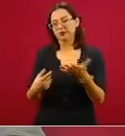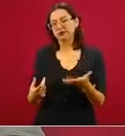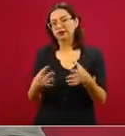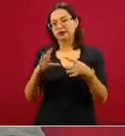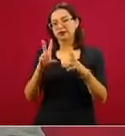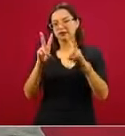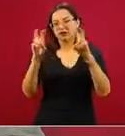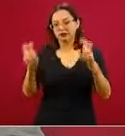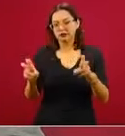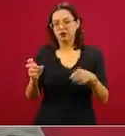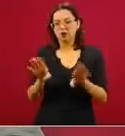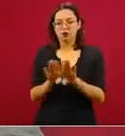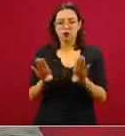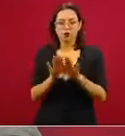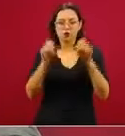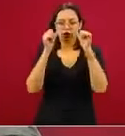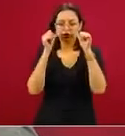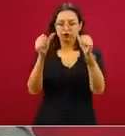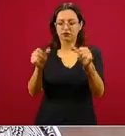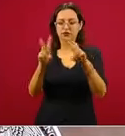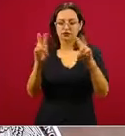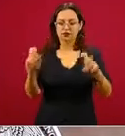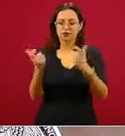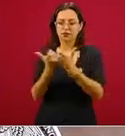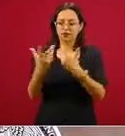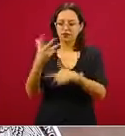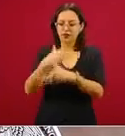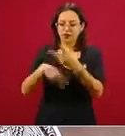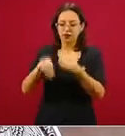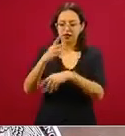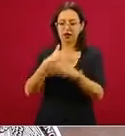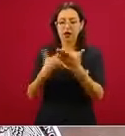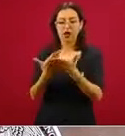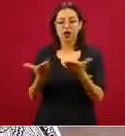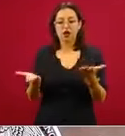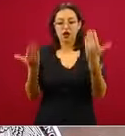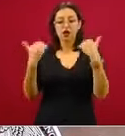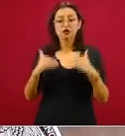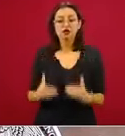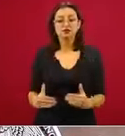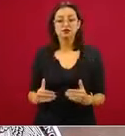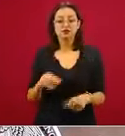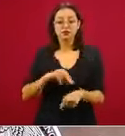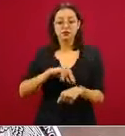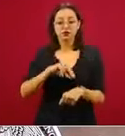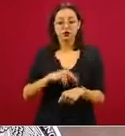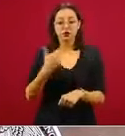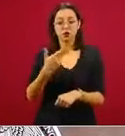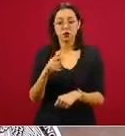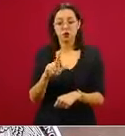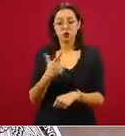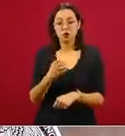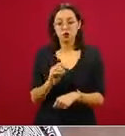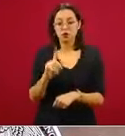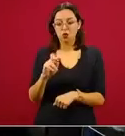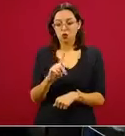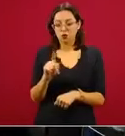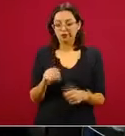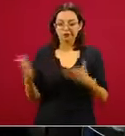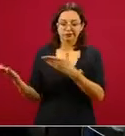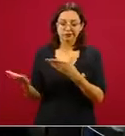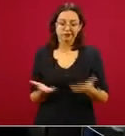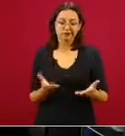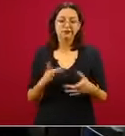la forma de atacarla. Por eso le pido entonces al doctor Hugo López-Gatell esté nuevamente